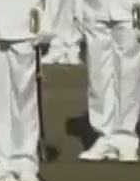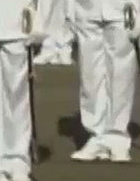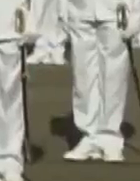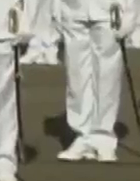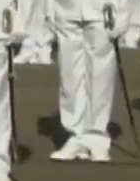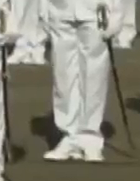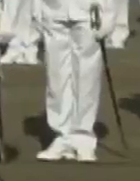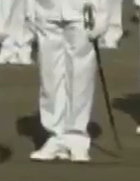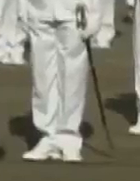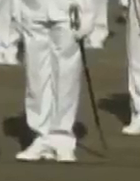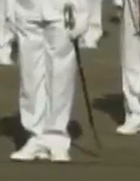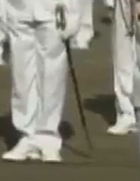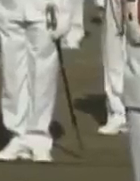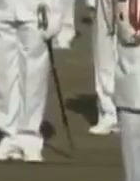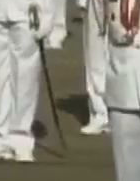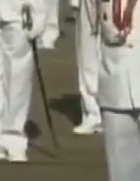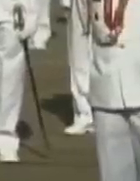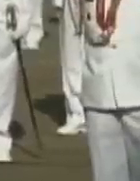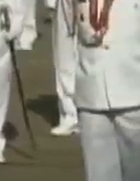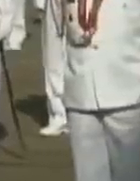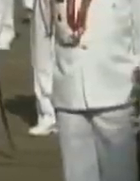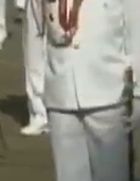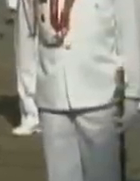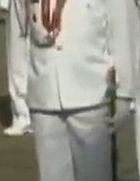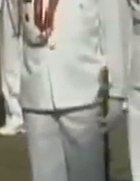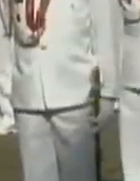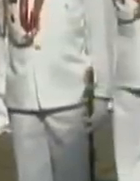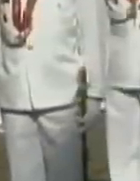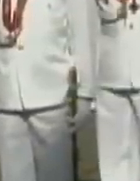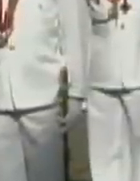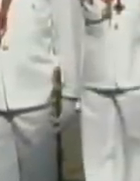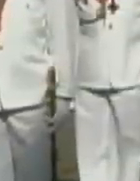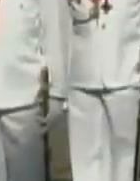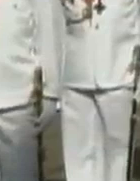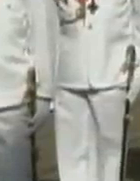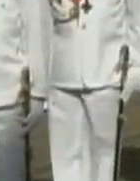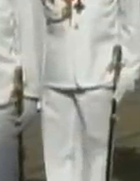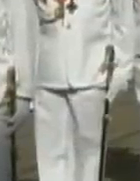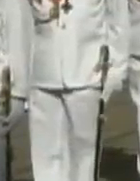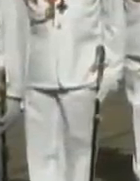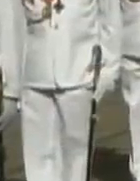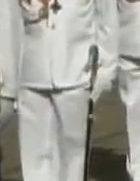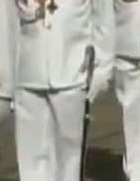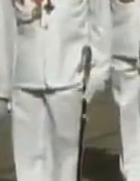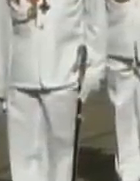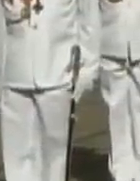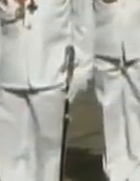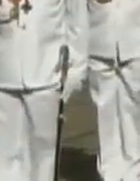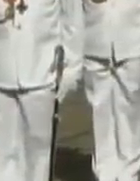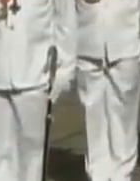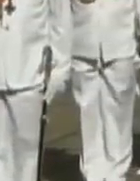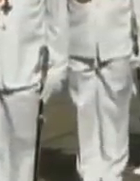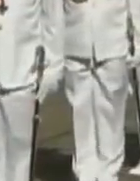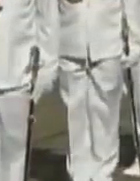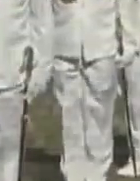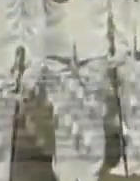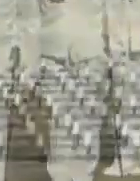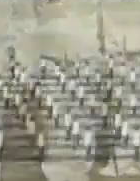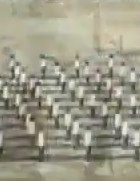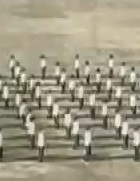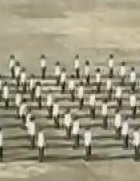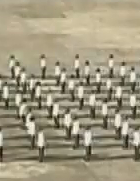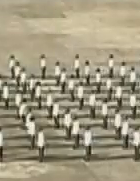Ascensos al grado de tenientes y teniente de corbeta de la Fuerza Armada Nacional Bolivariana de las